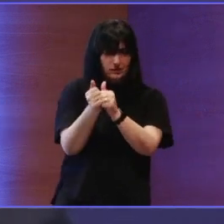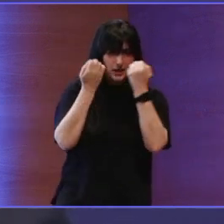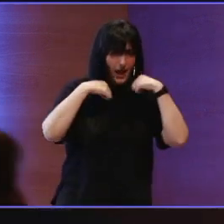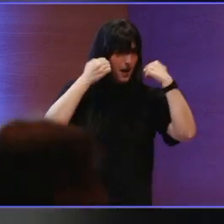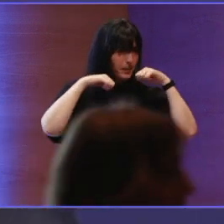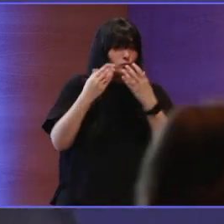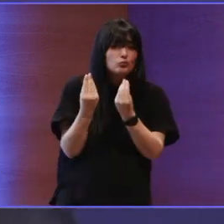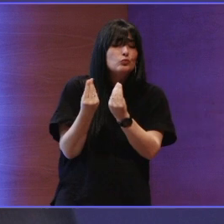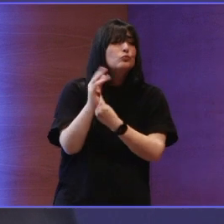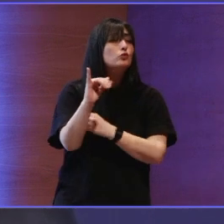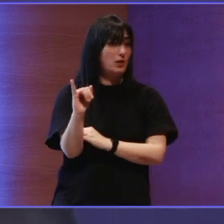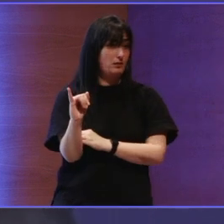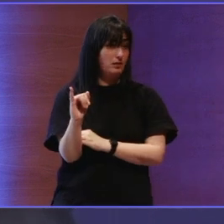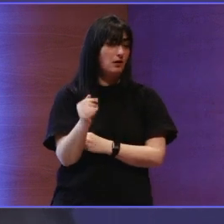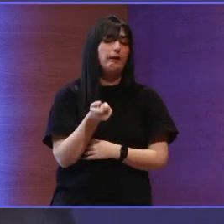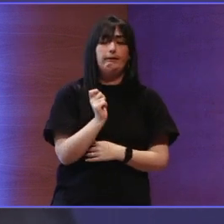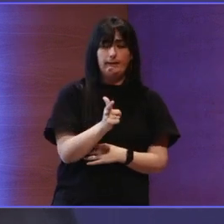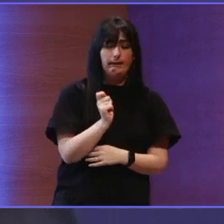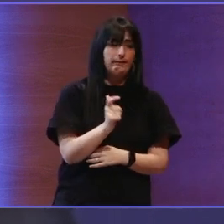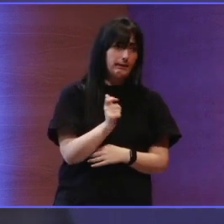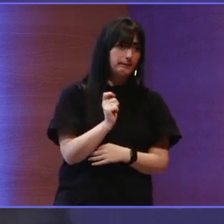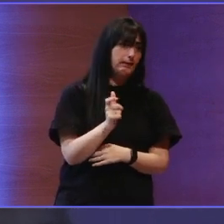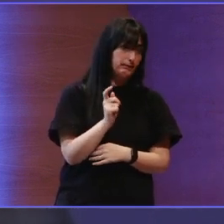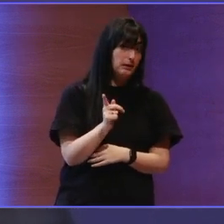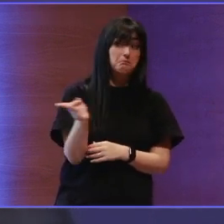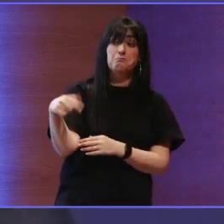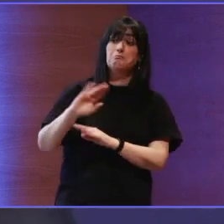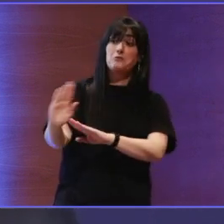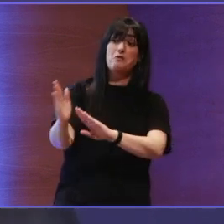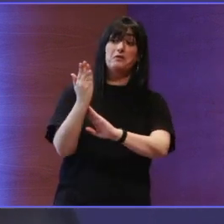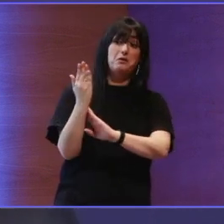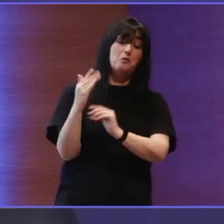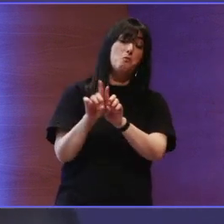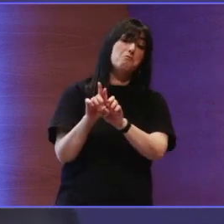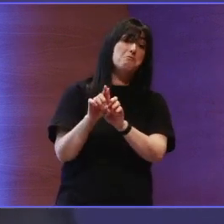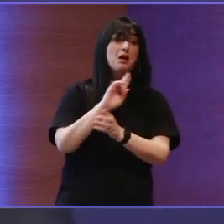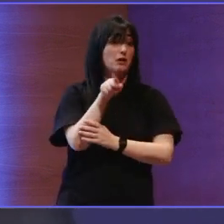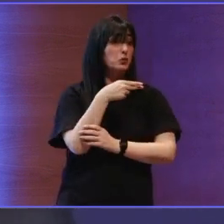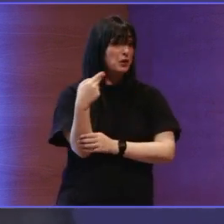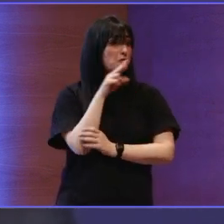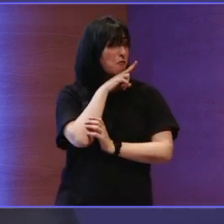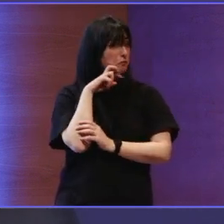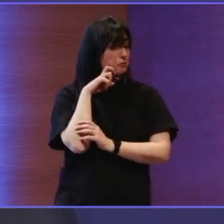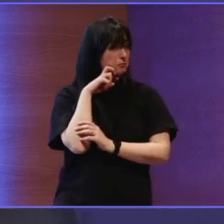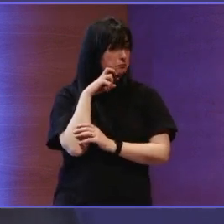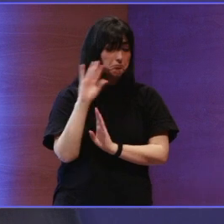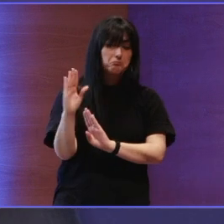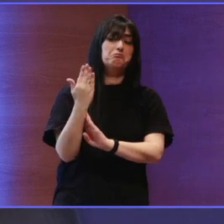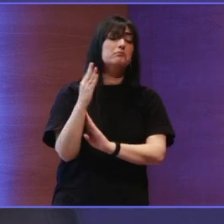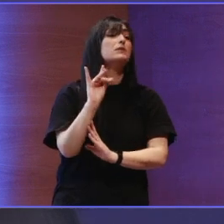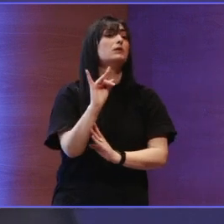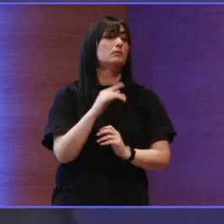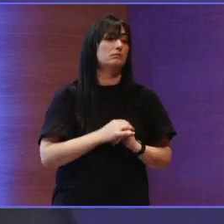que en buena parte de las ocasiones nos han dado nos han ofrecido resultados valiosos pero